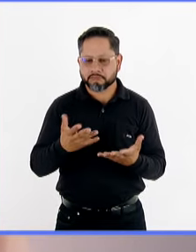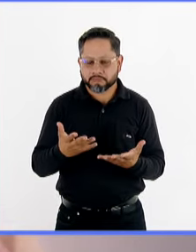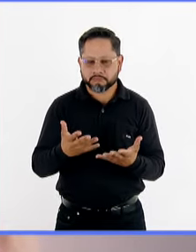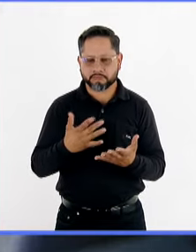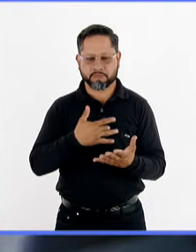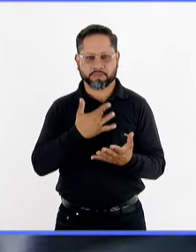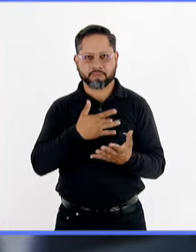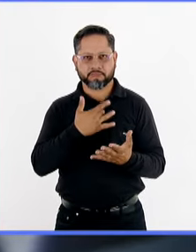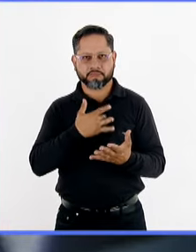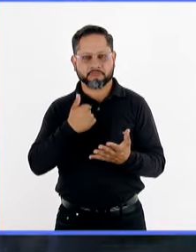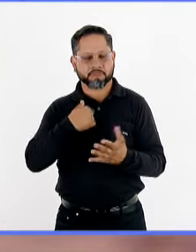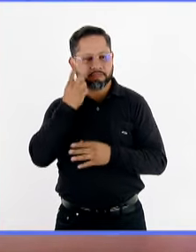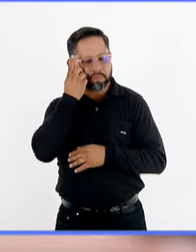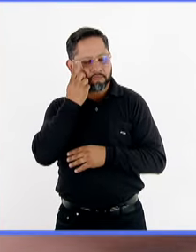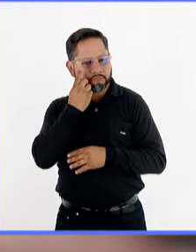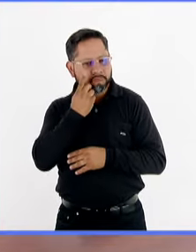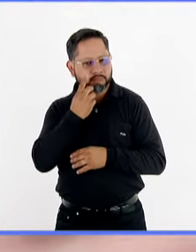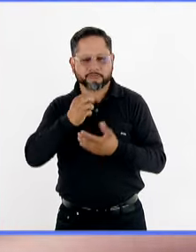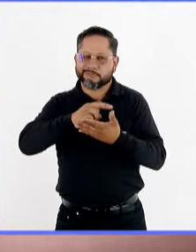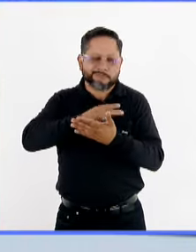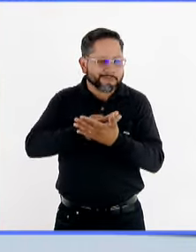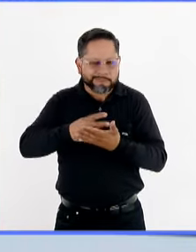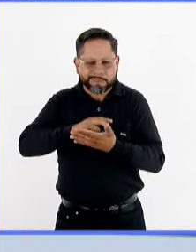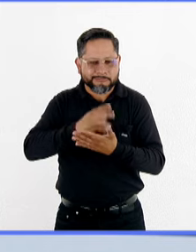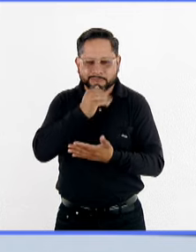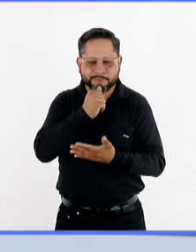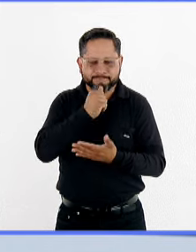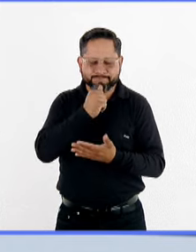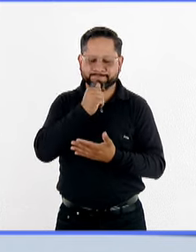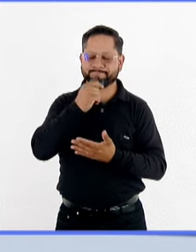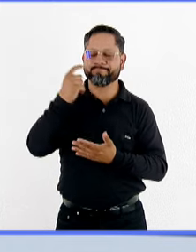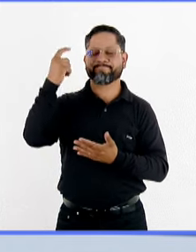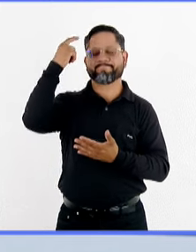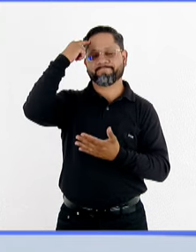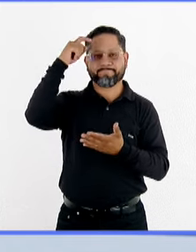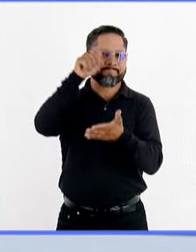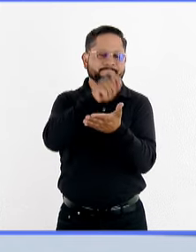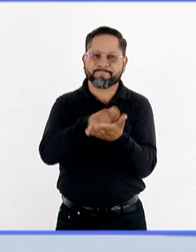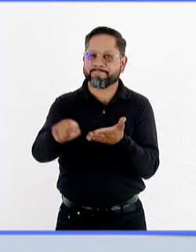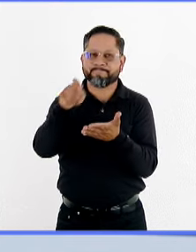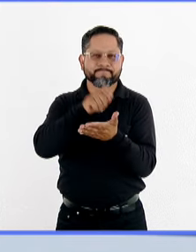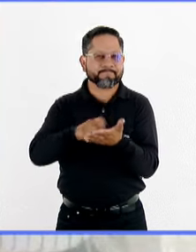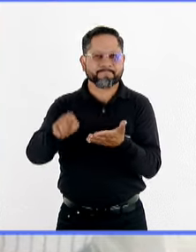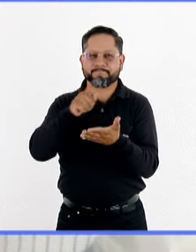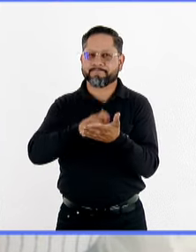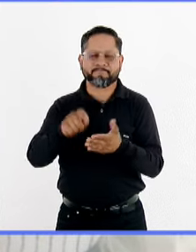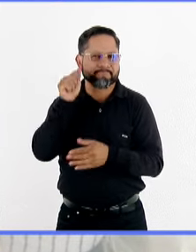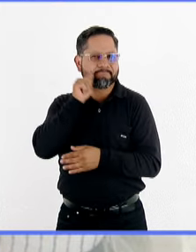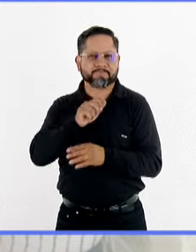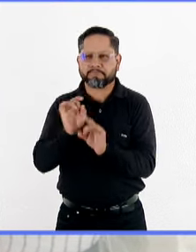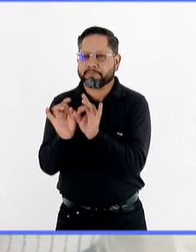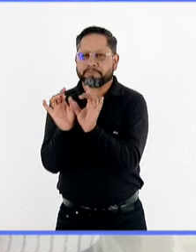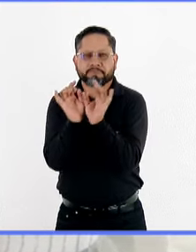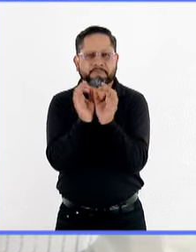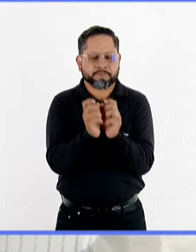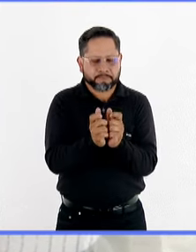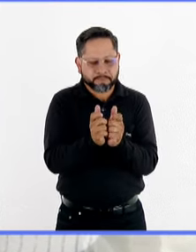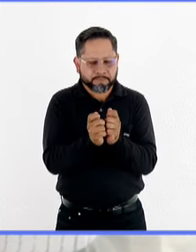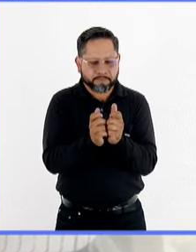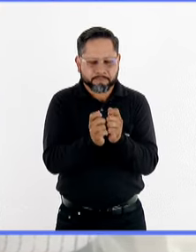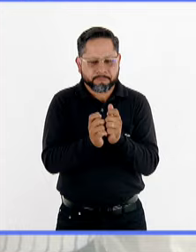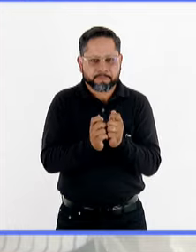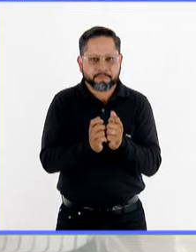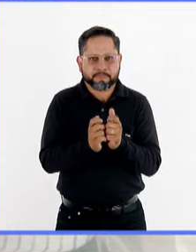antes de dormir y en horas de insomnio suelo escribir en mi computadora o en mi celular. Casi no